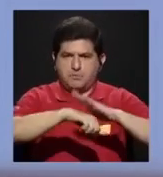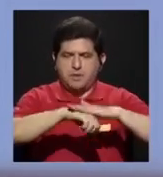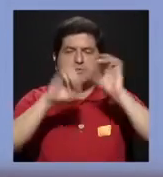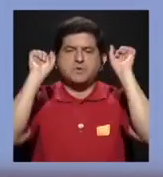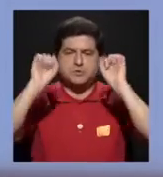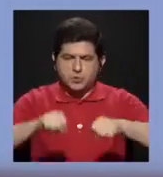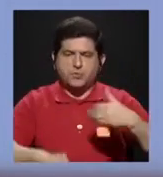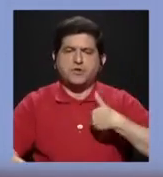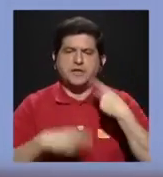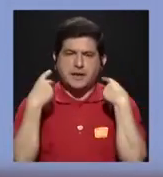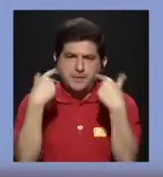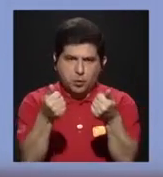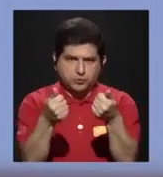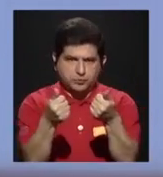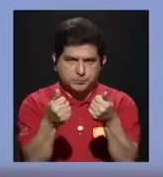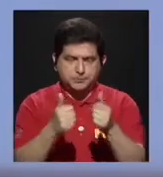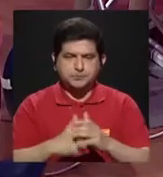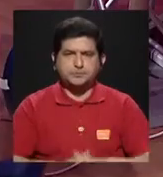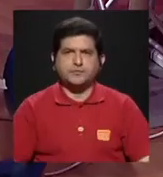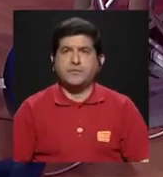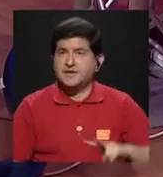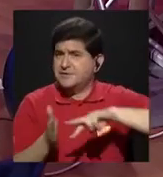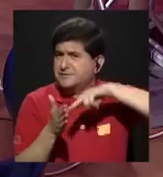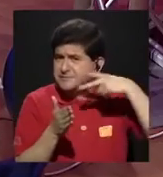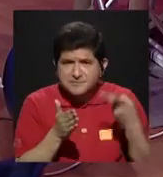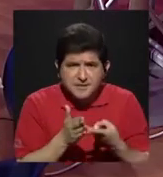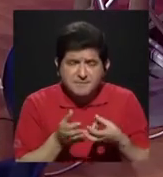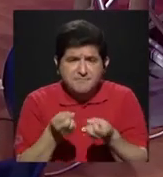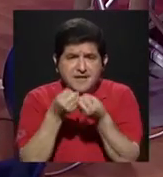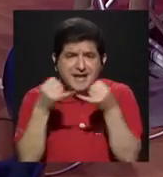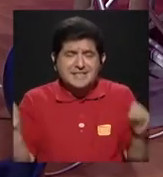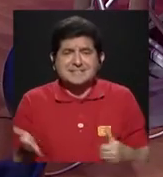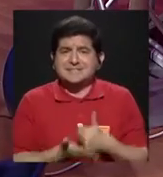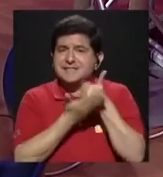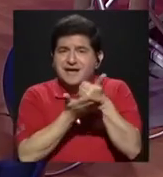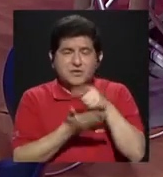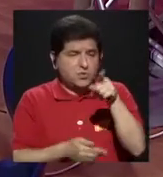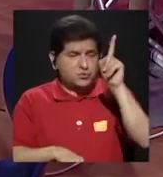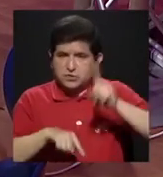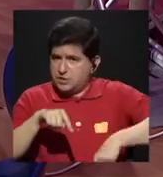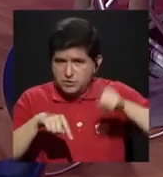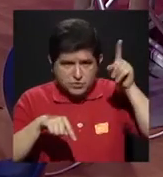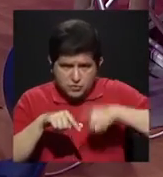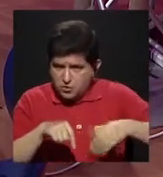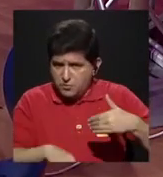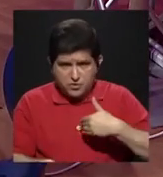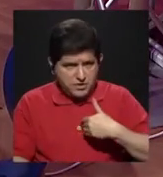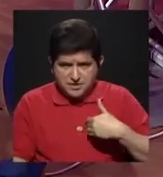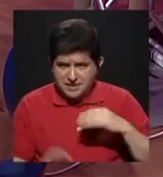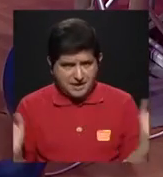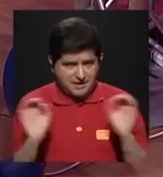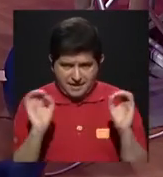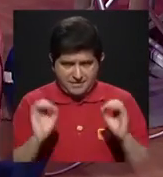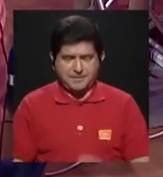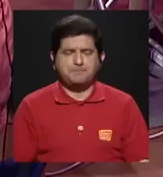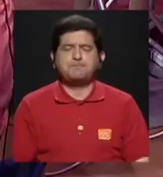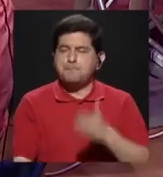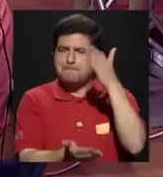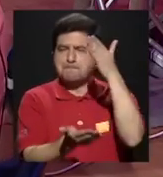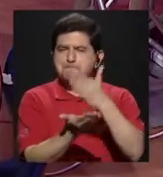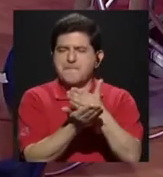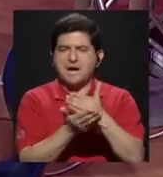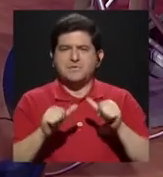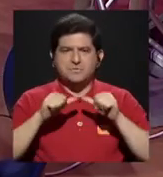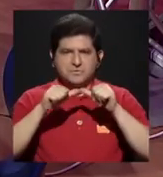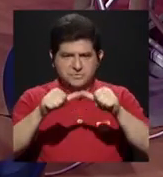salir pronto. Eso quiere decir que sin ayuda externa ustedes no podrían obtener nada. Bueno, vamos a hacer otra pausa y